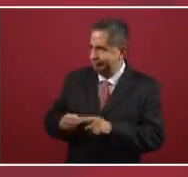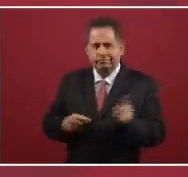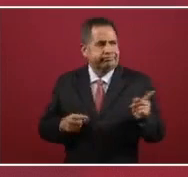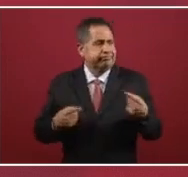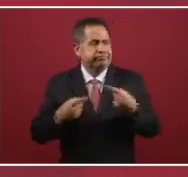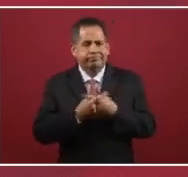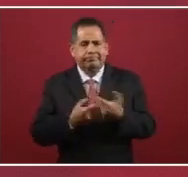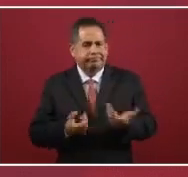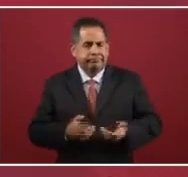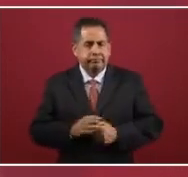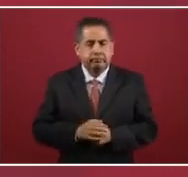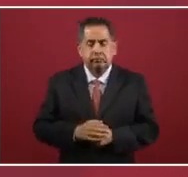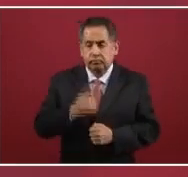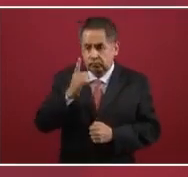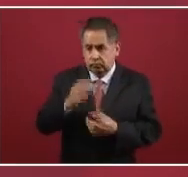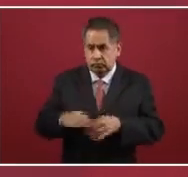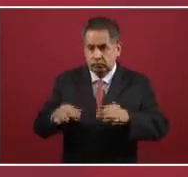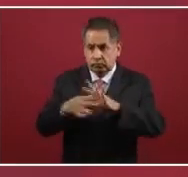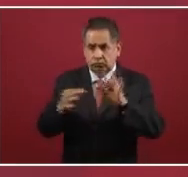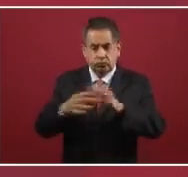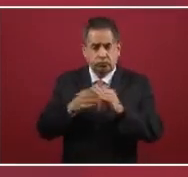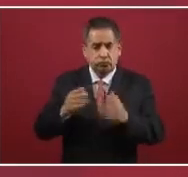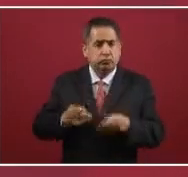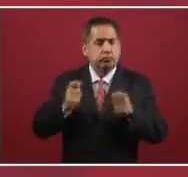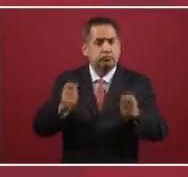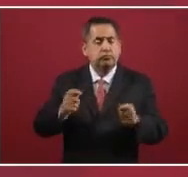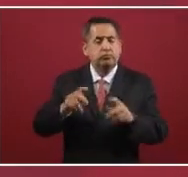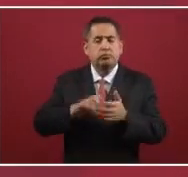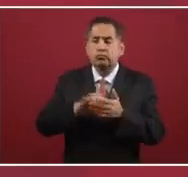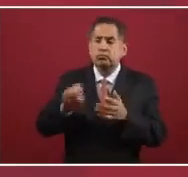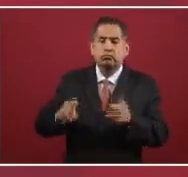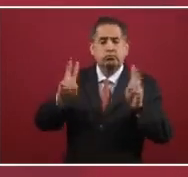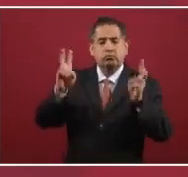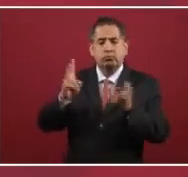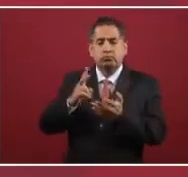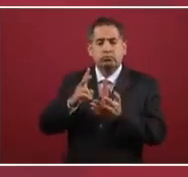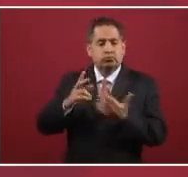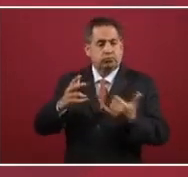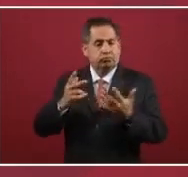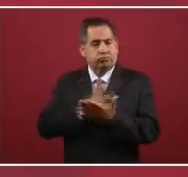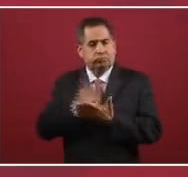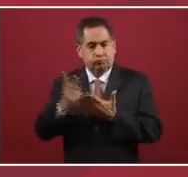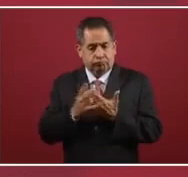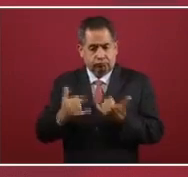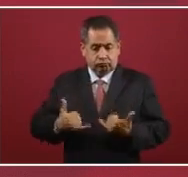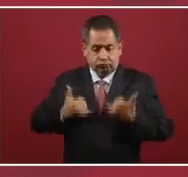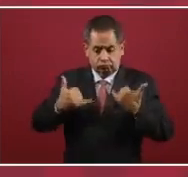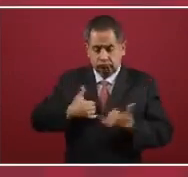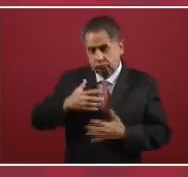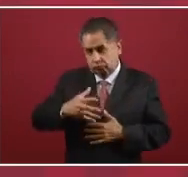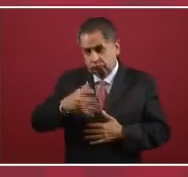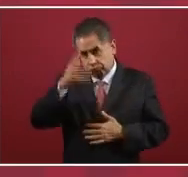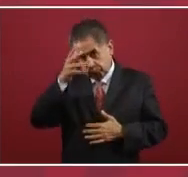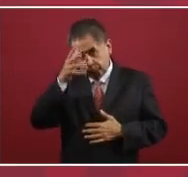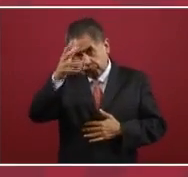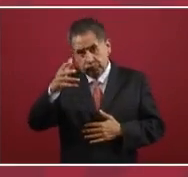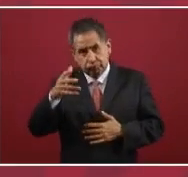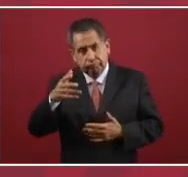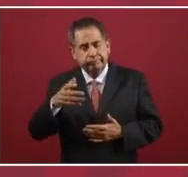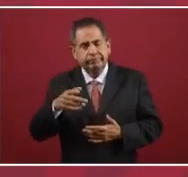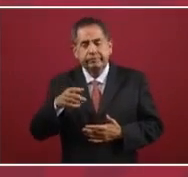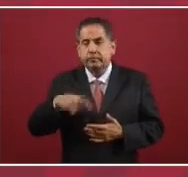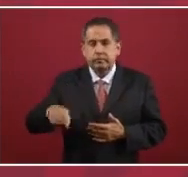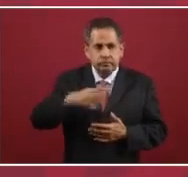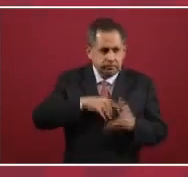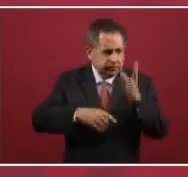iniciativa muy importante es el programa de Jóvenes Construyendo el Futuro, donde in situ están adquiriendo esas habilidades que les van a